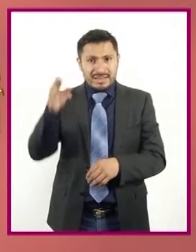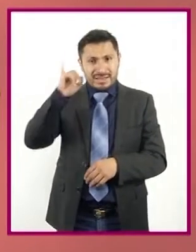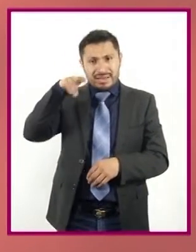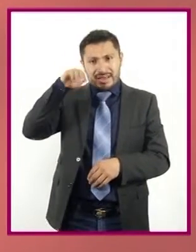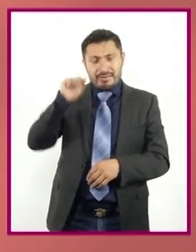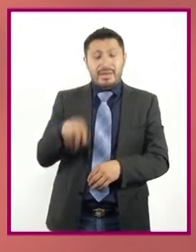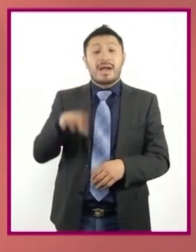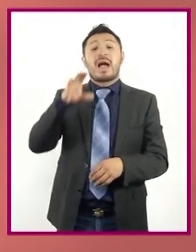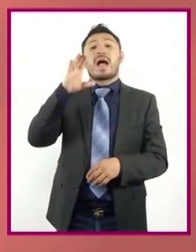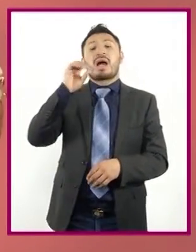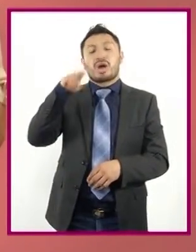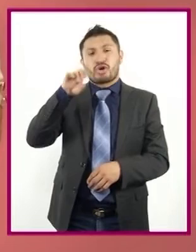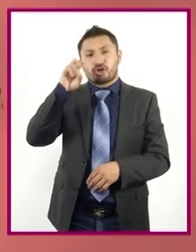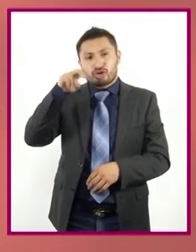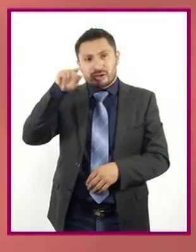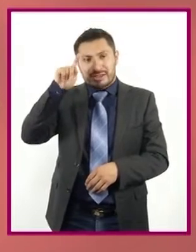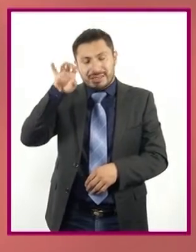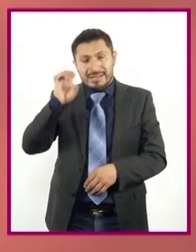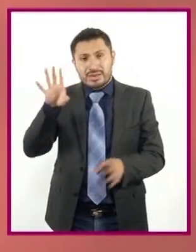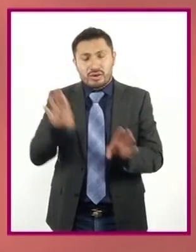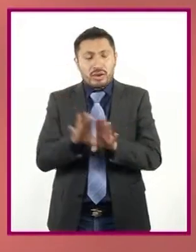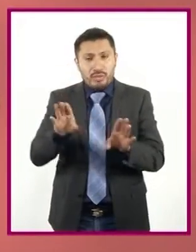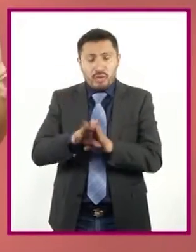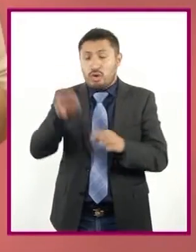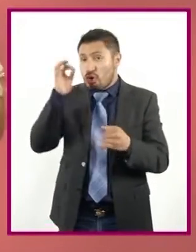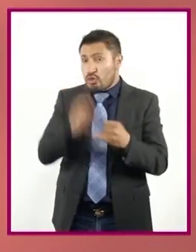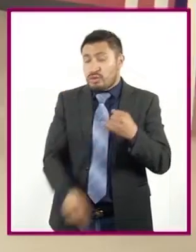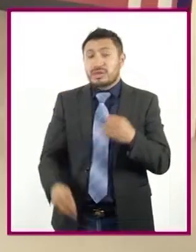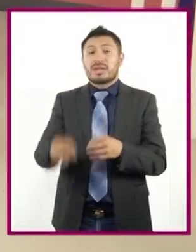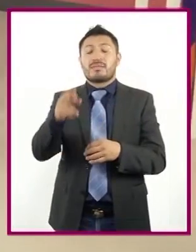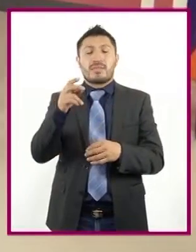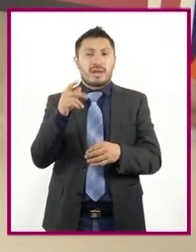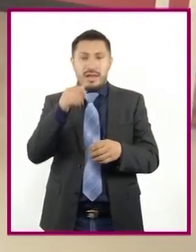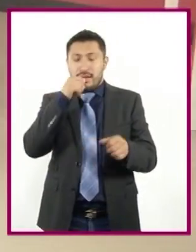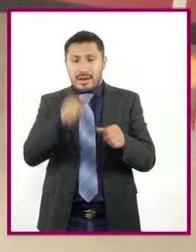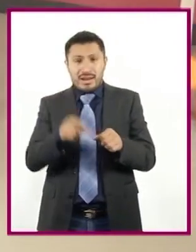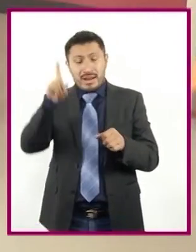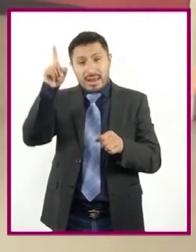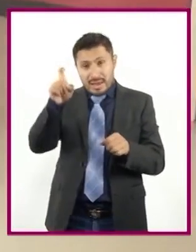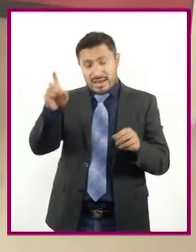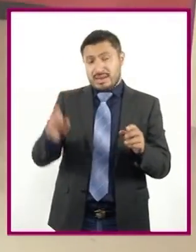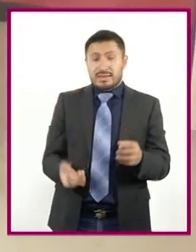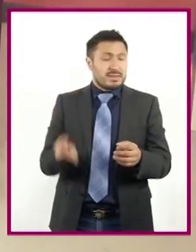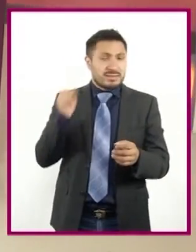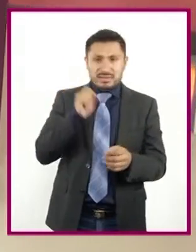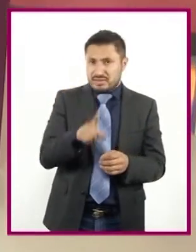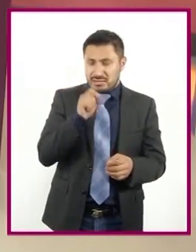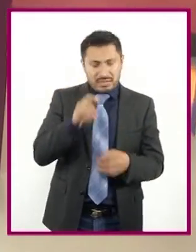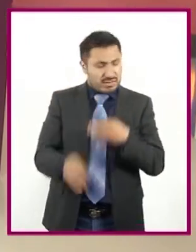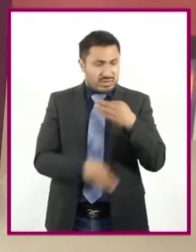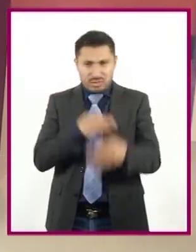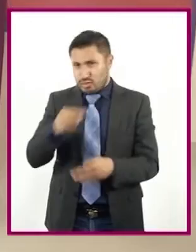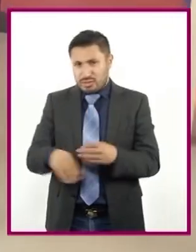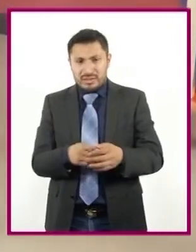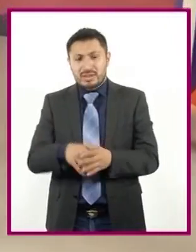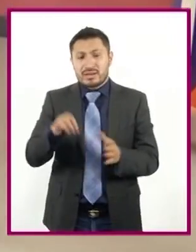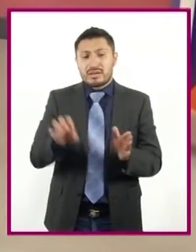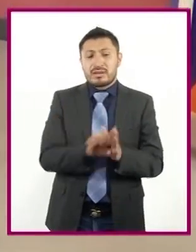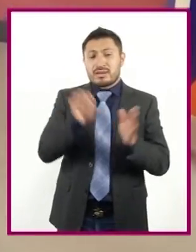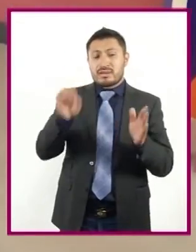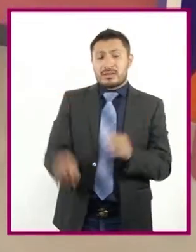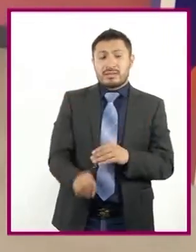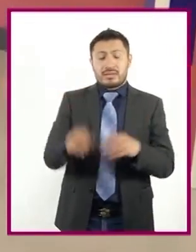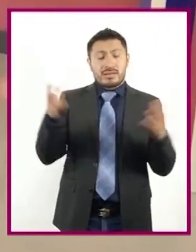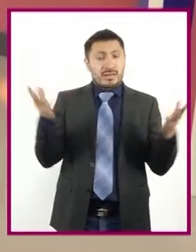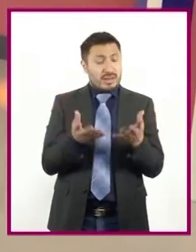aquella en la que coinciden los sonidos de la última vocal acentuada, incluyendo las vocales y las consonantes. Por ejemplo, a